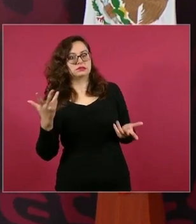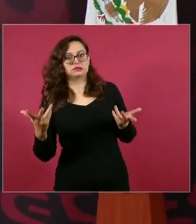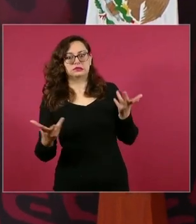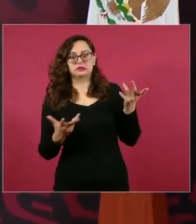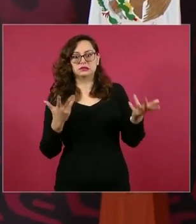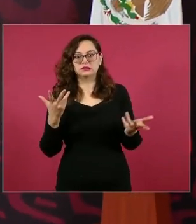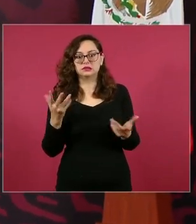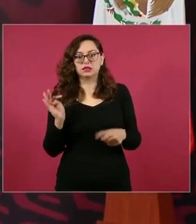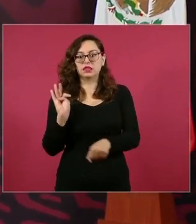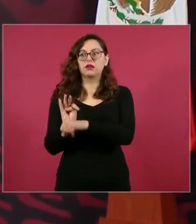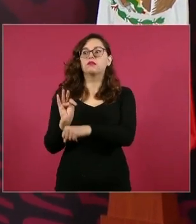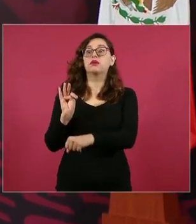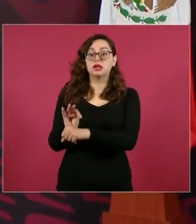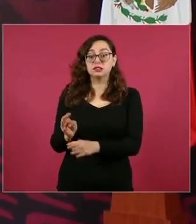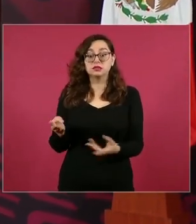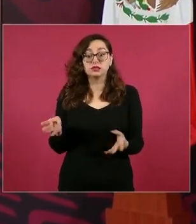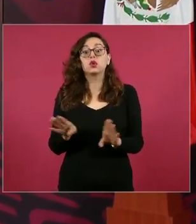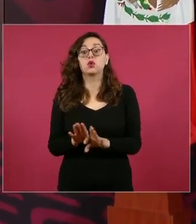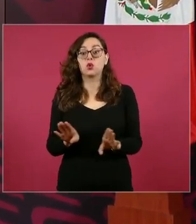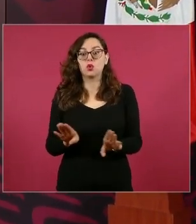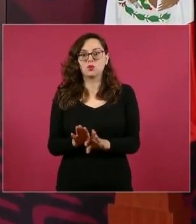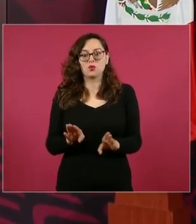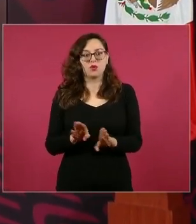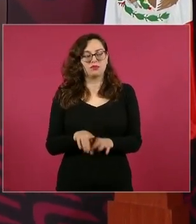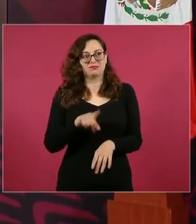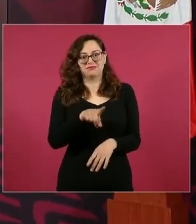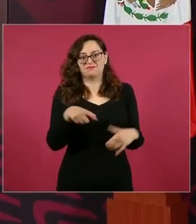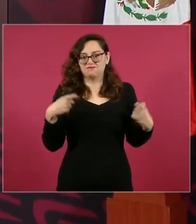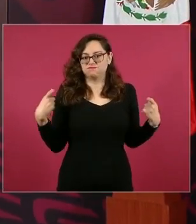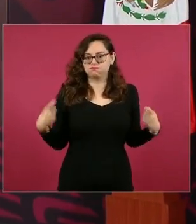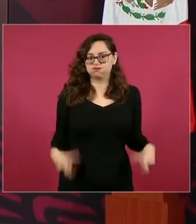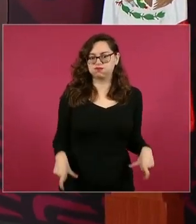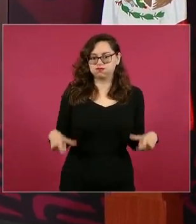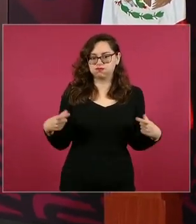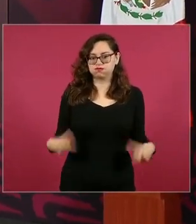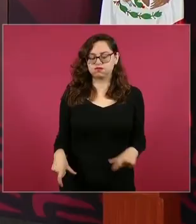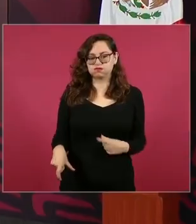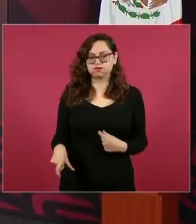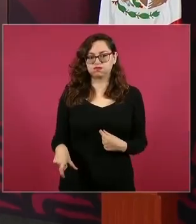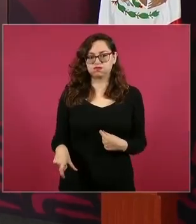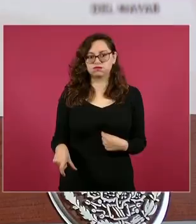la calle del pueblo